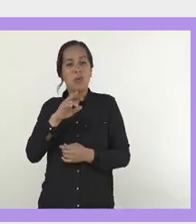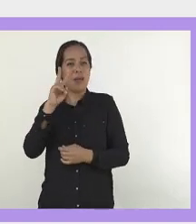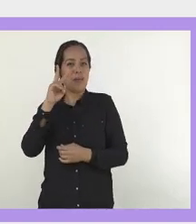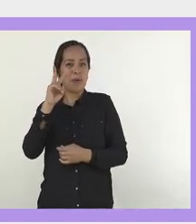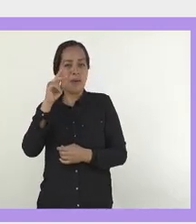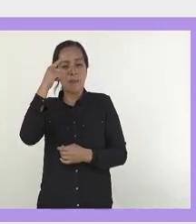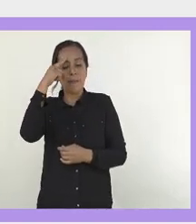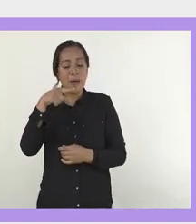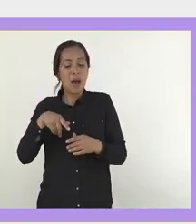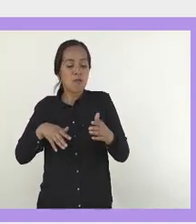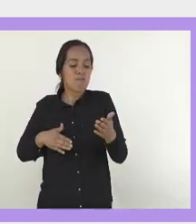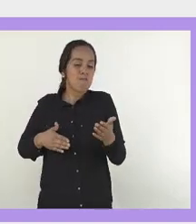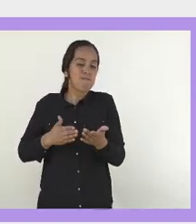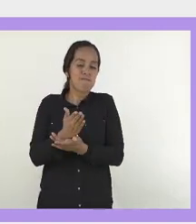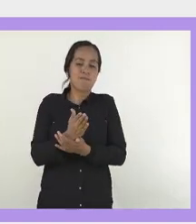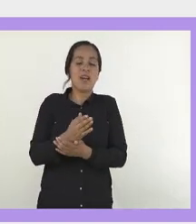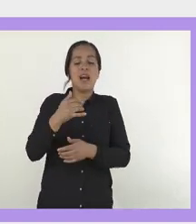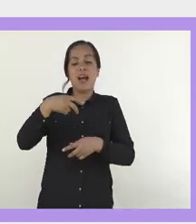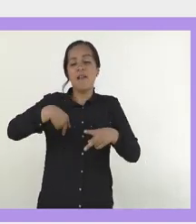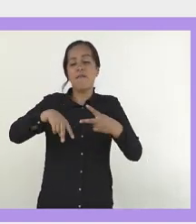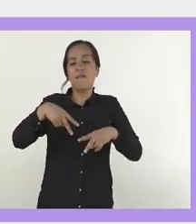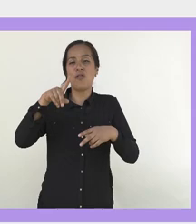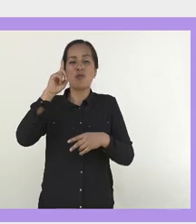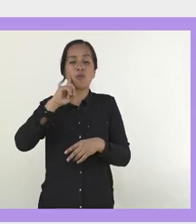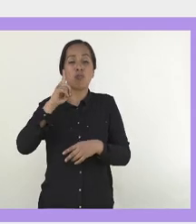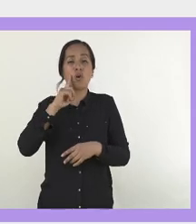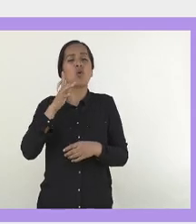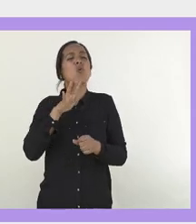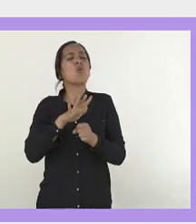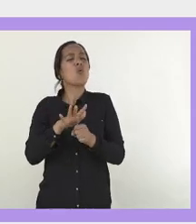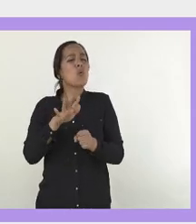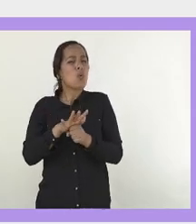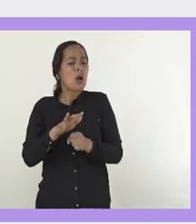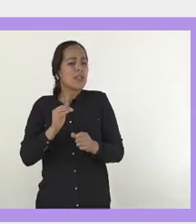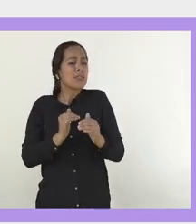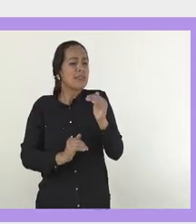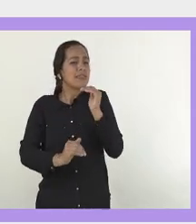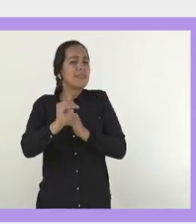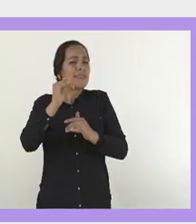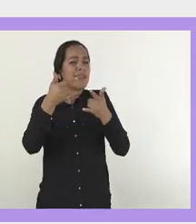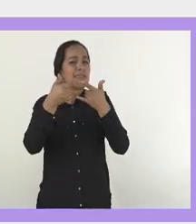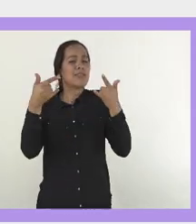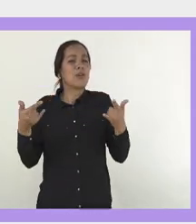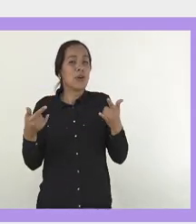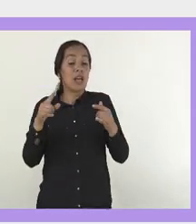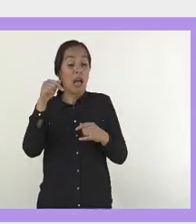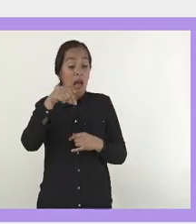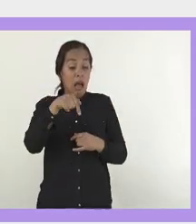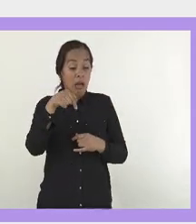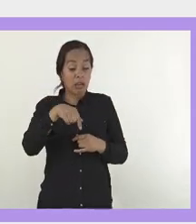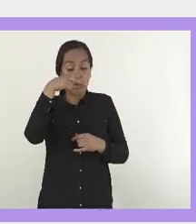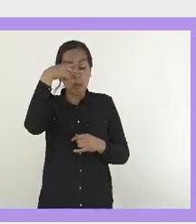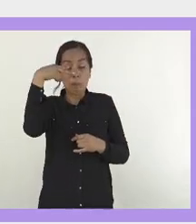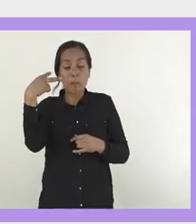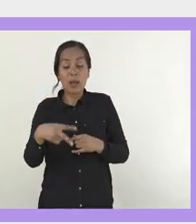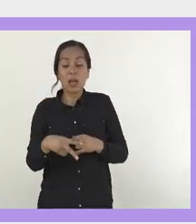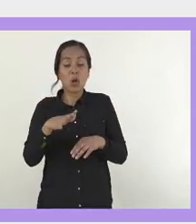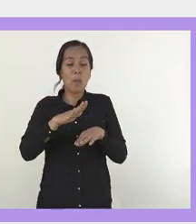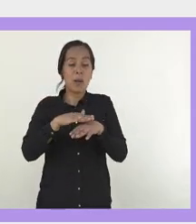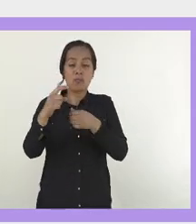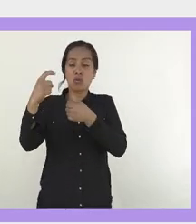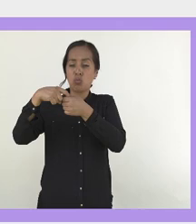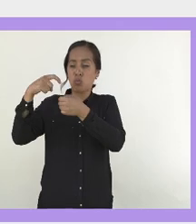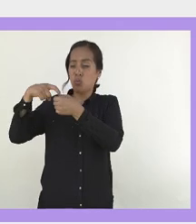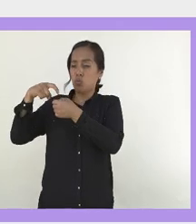acceso al fútbol femenil de hecho casos de éxito México es la liga que tiene más seguidores redes sociales